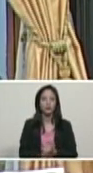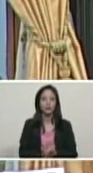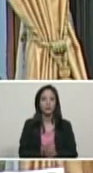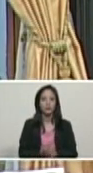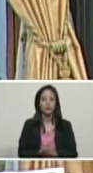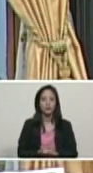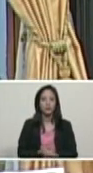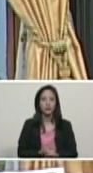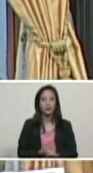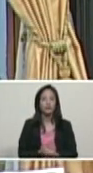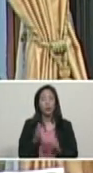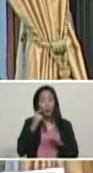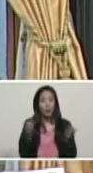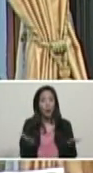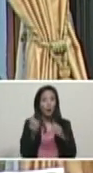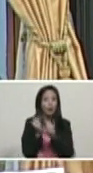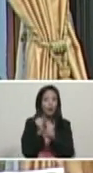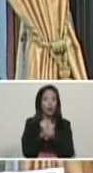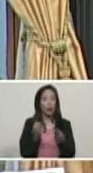vamos a la acción